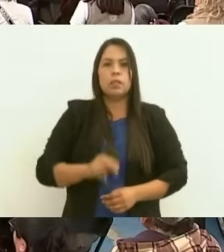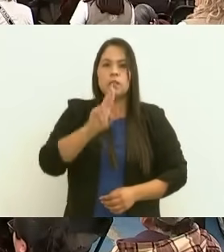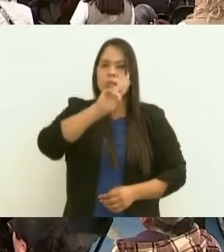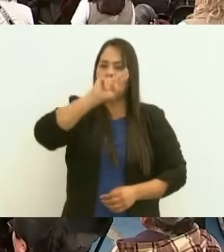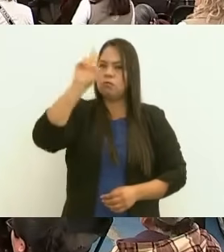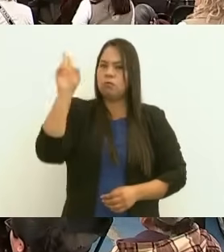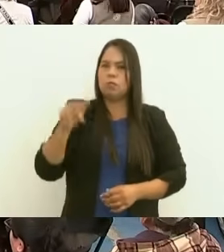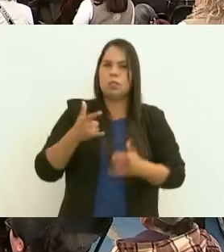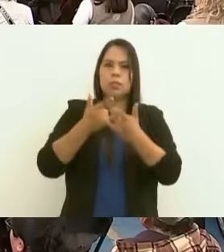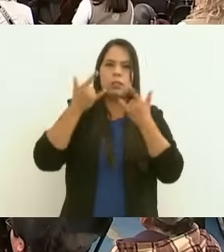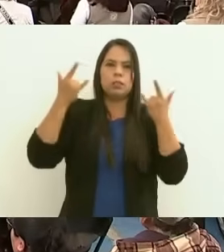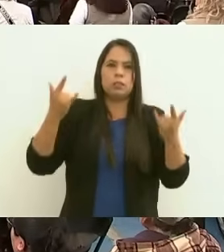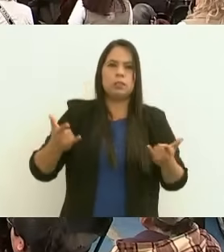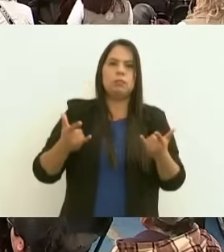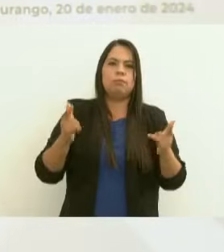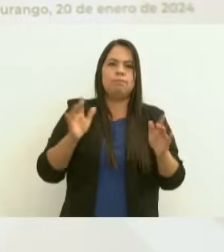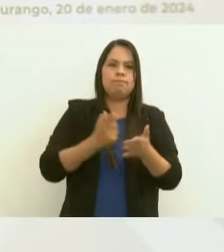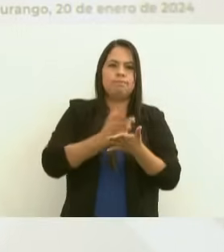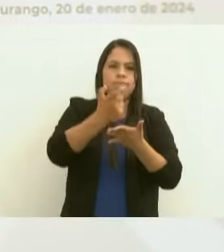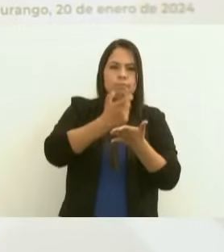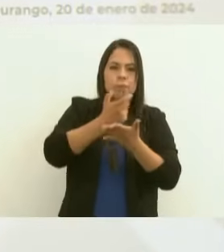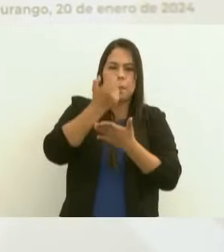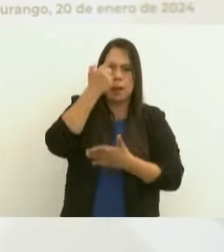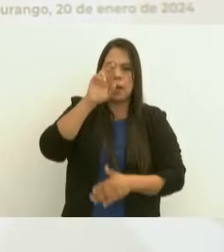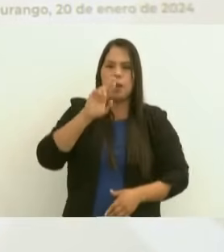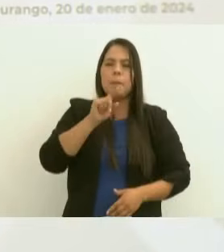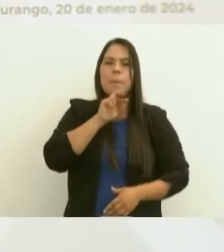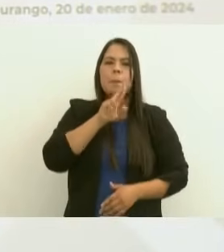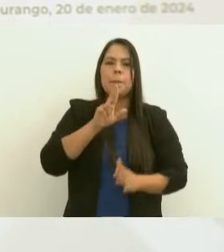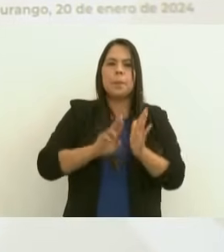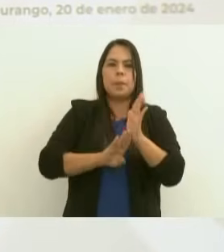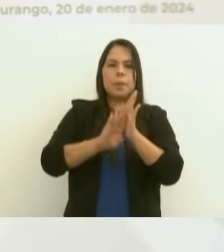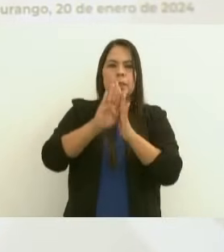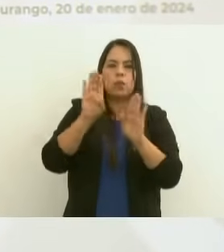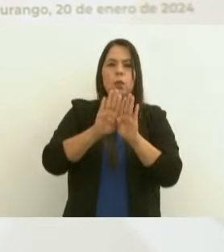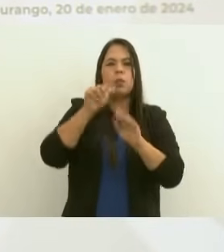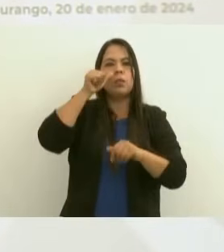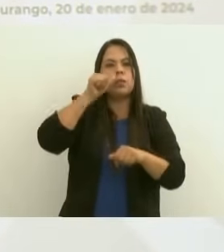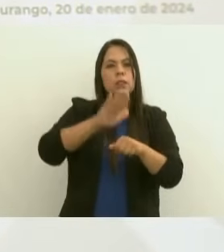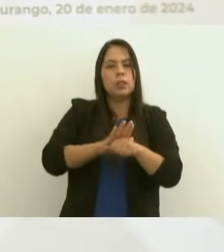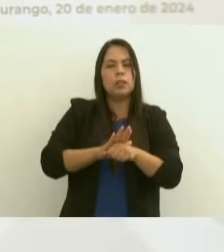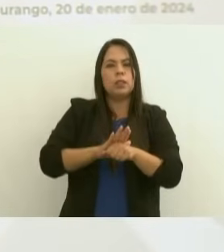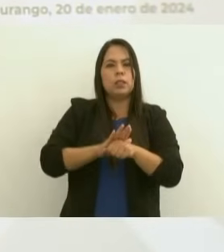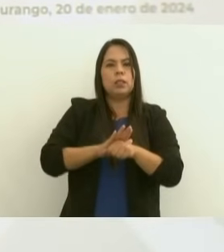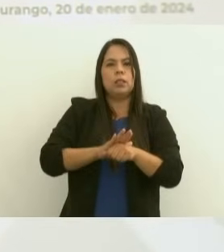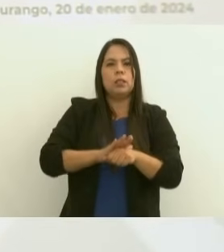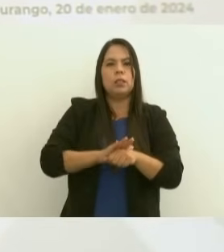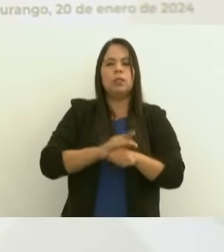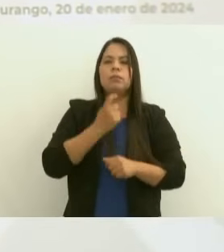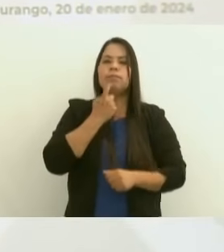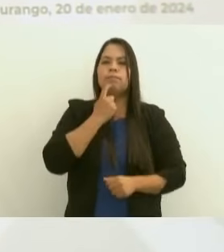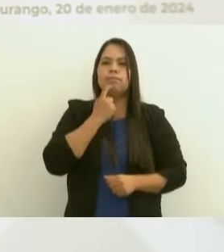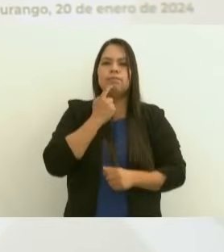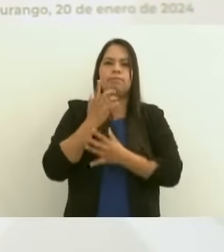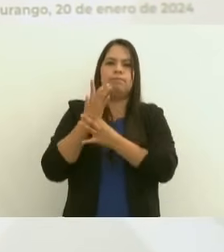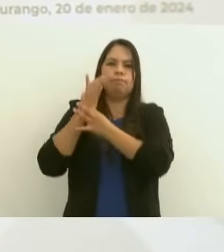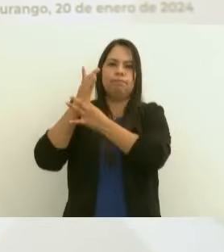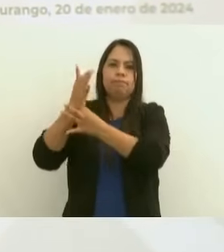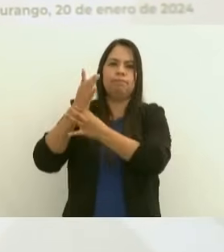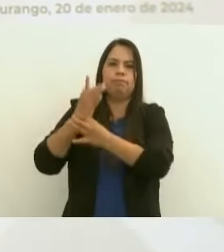habían invertido tantos recursos en el mejoramiento de escuelas como en la administración del presidente Andrés Manuel López Obrador.